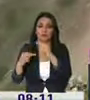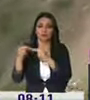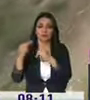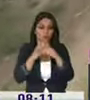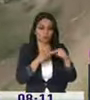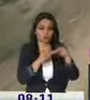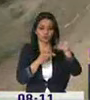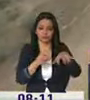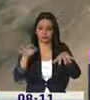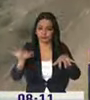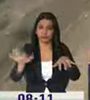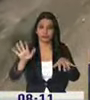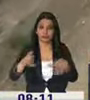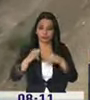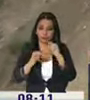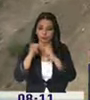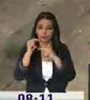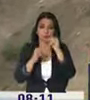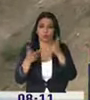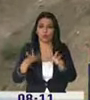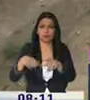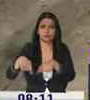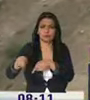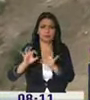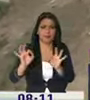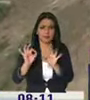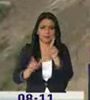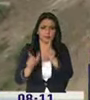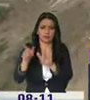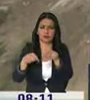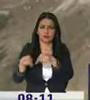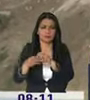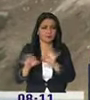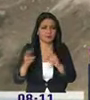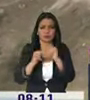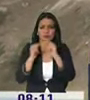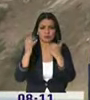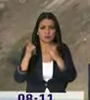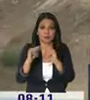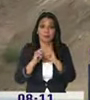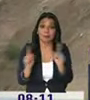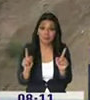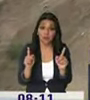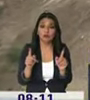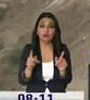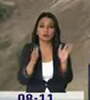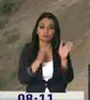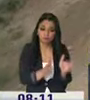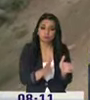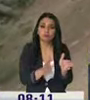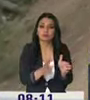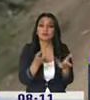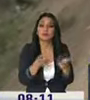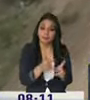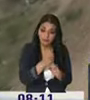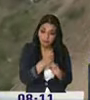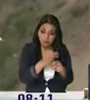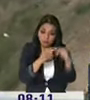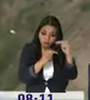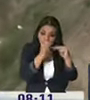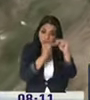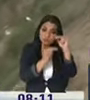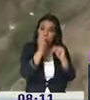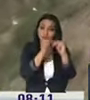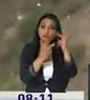los frentes en el cual obviamente no existe circulación alguna, está en construcción aún, pero tenemos un frente adicional de trabajo en donde